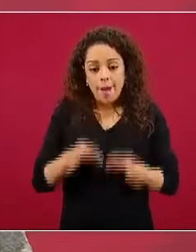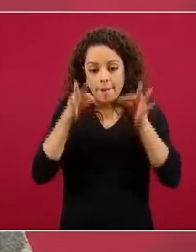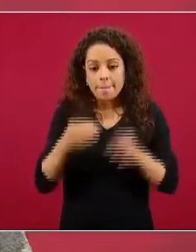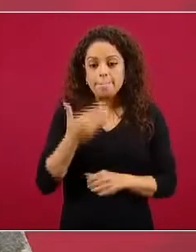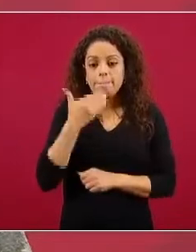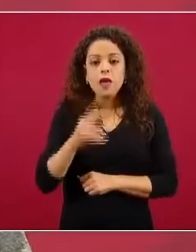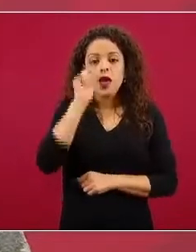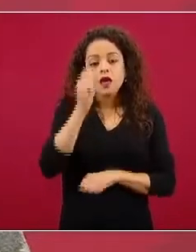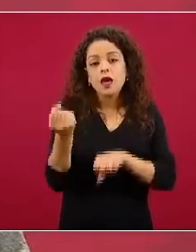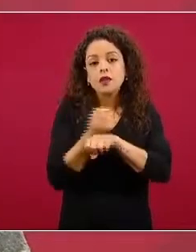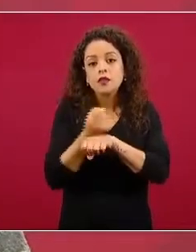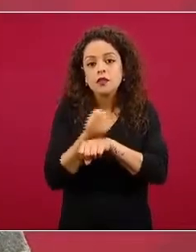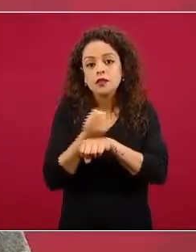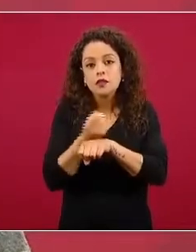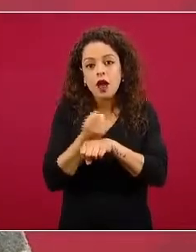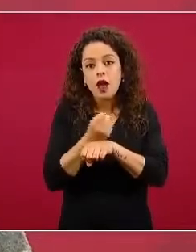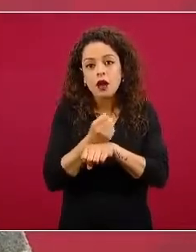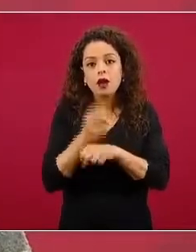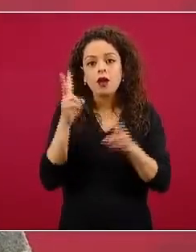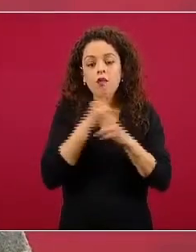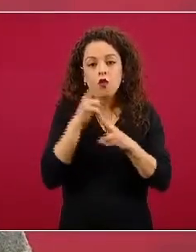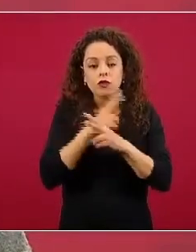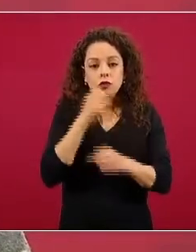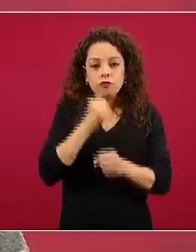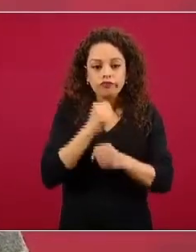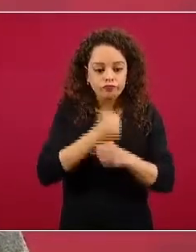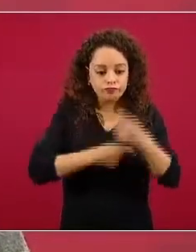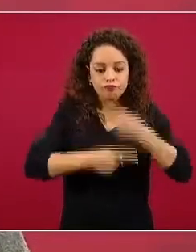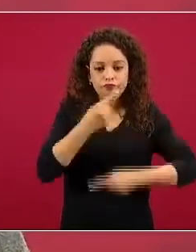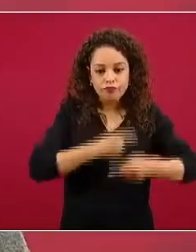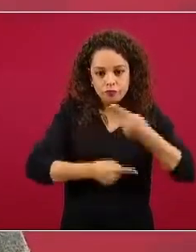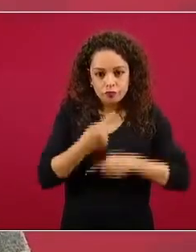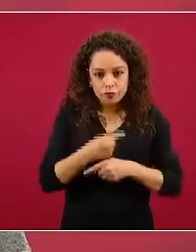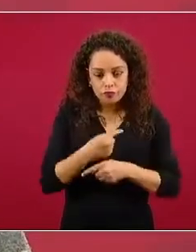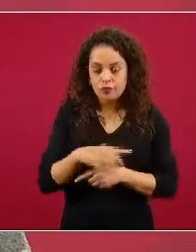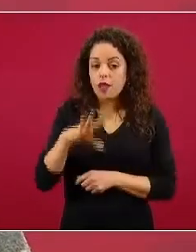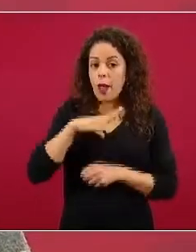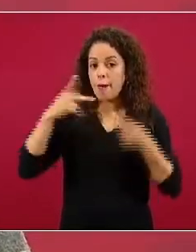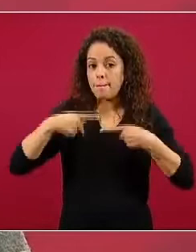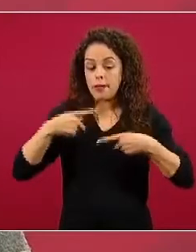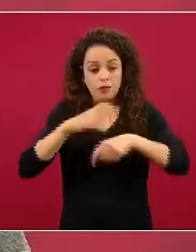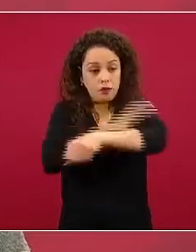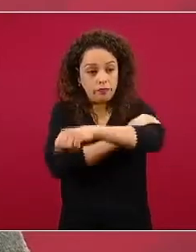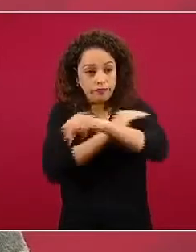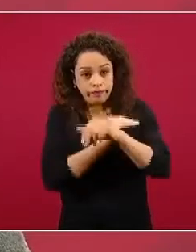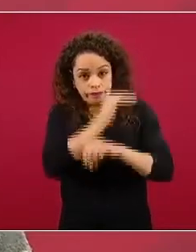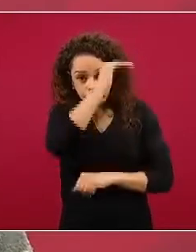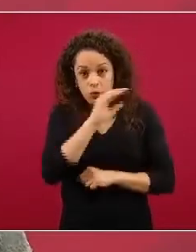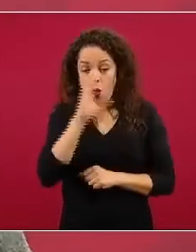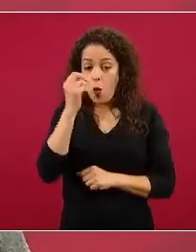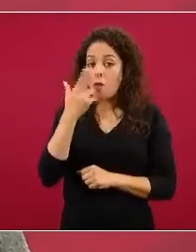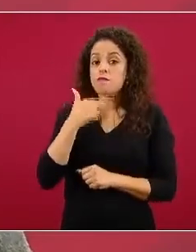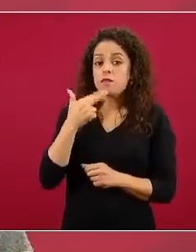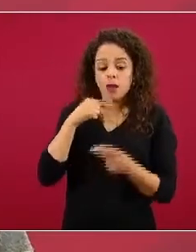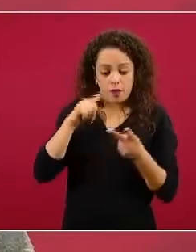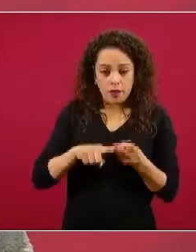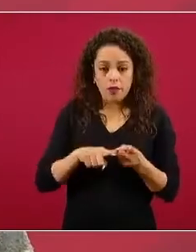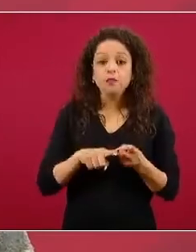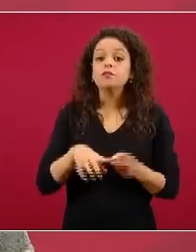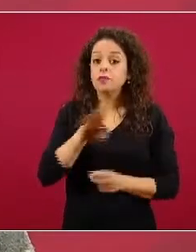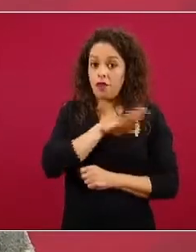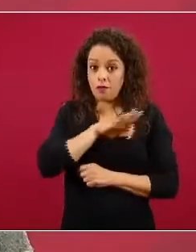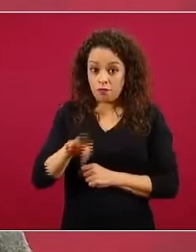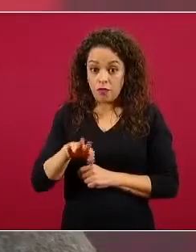que si usted en su familia hay personas con diabetes o personas con la presión arterial alta, podría ser que usted padezca estas